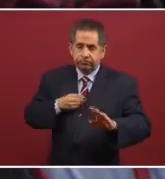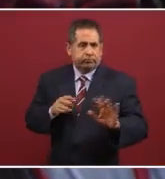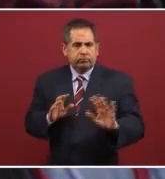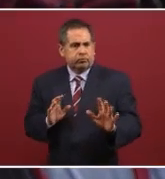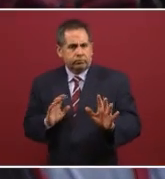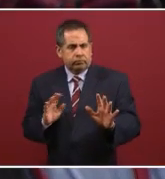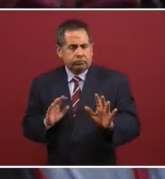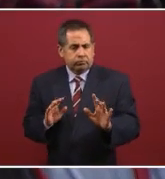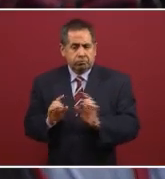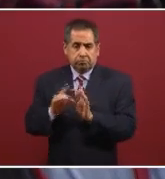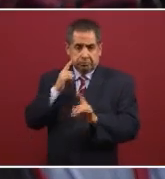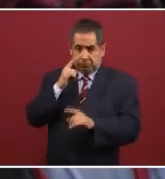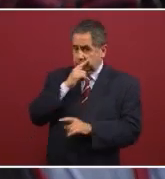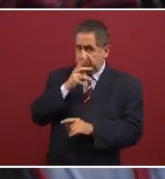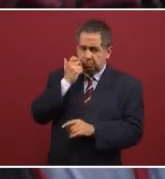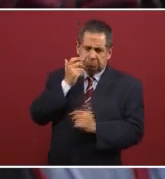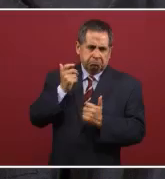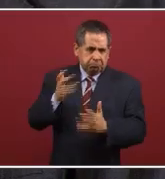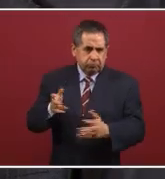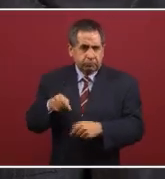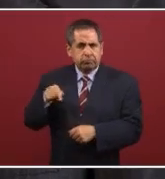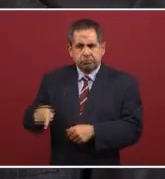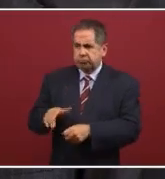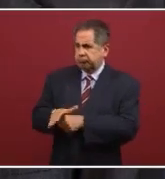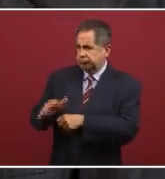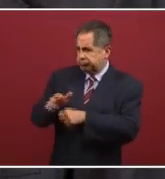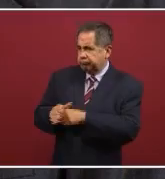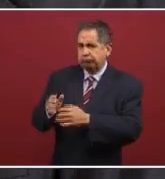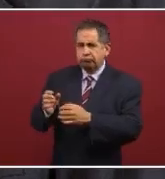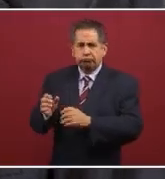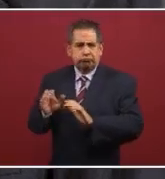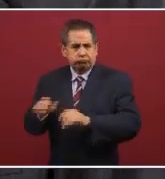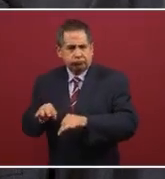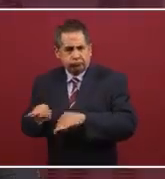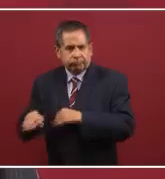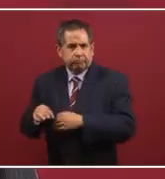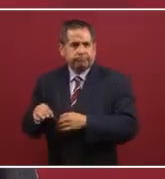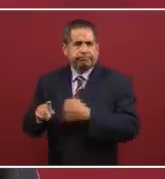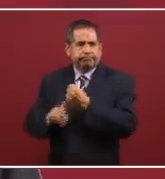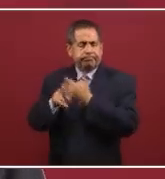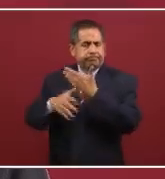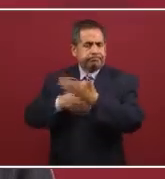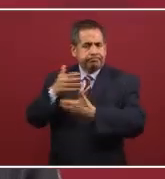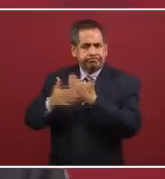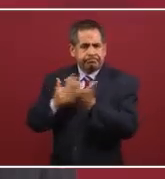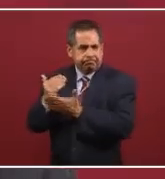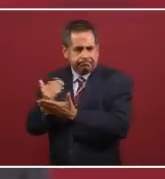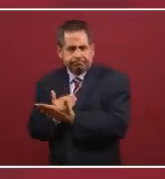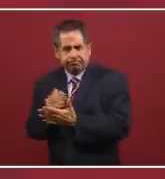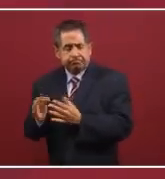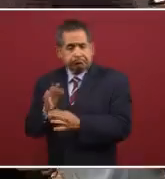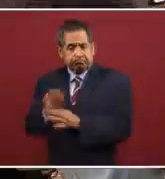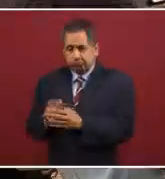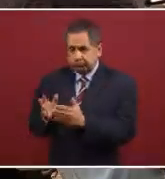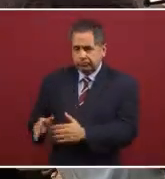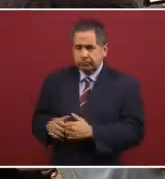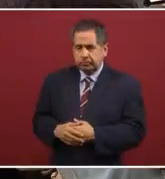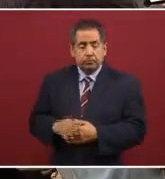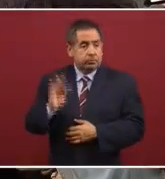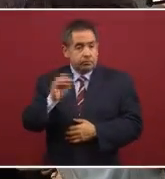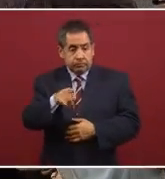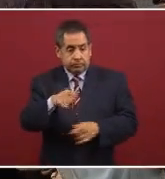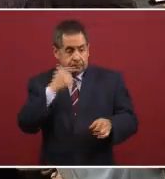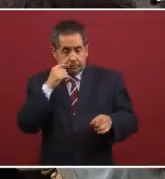falta de oportunidades o por violencia. Entonces, ese es el otro tema. No sé si,